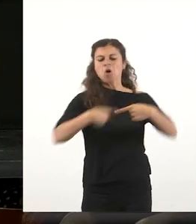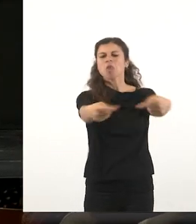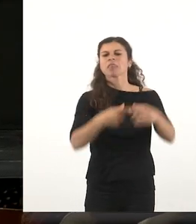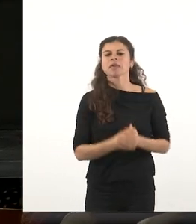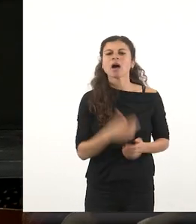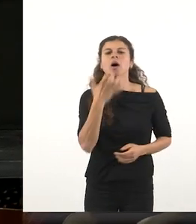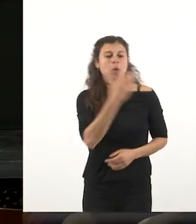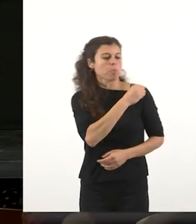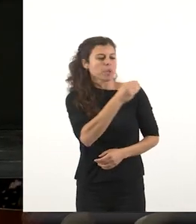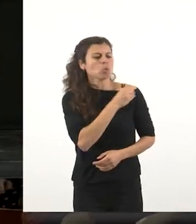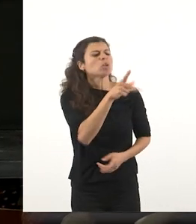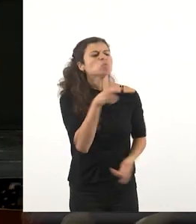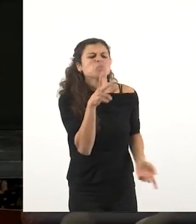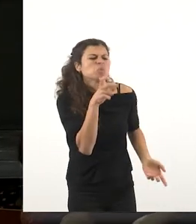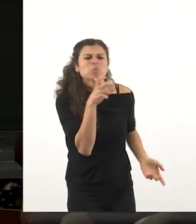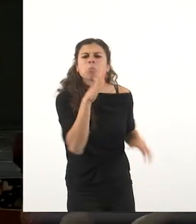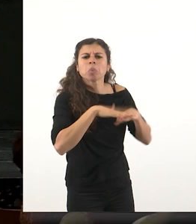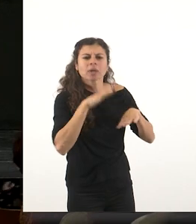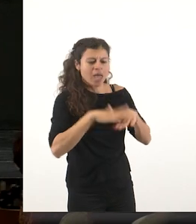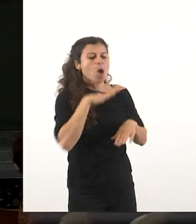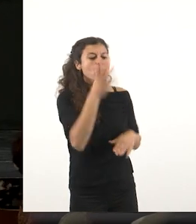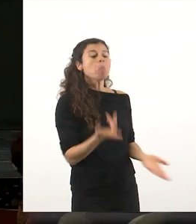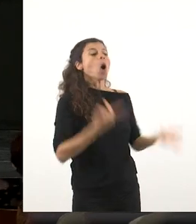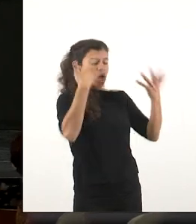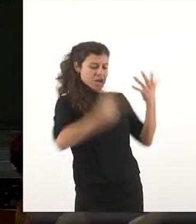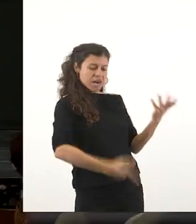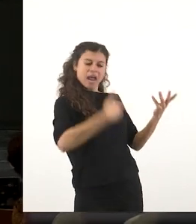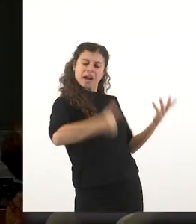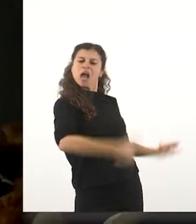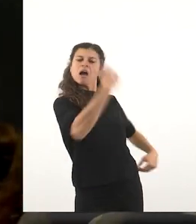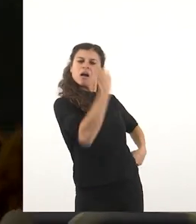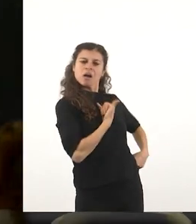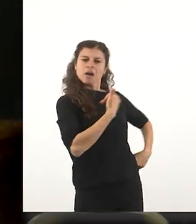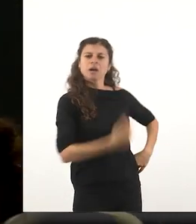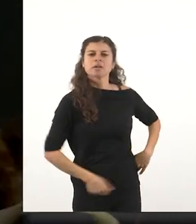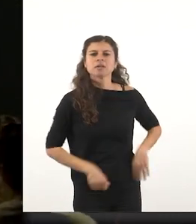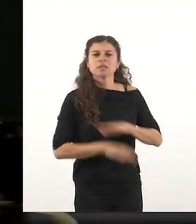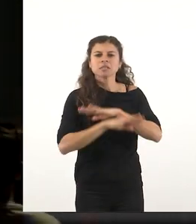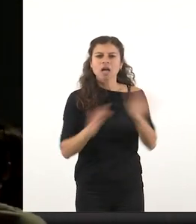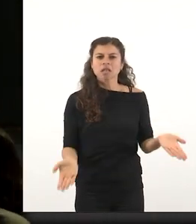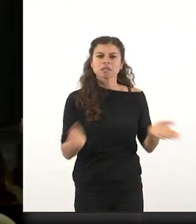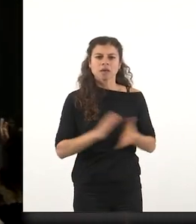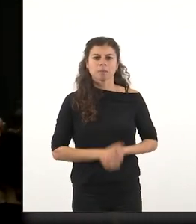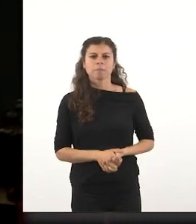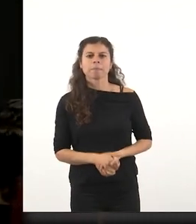pregunta Pamela, ¿tú por qué eres tan borde? Digo, porque tengo la regla. Y no me aguanto ni